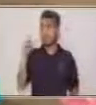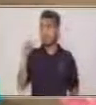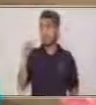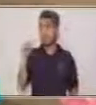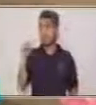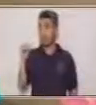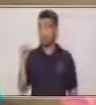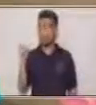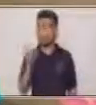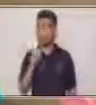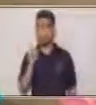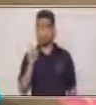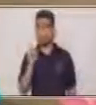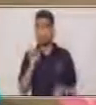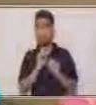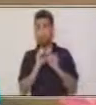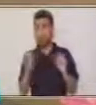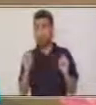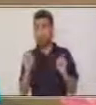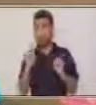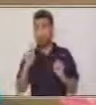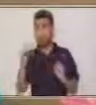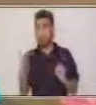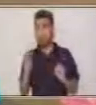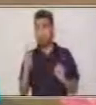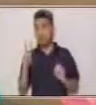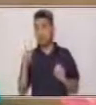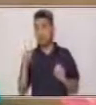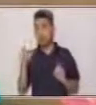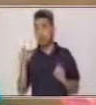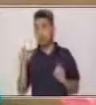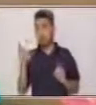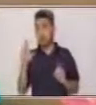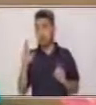El 0 no tiene ningún valor, por lo tanto,